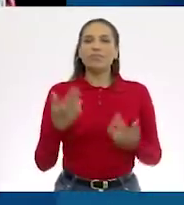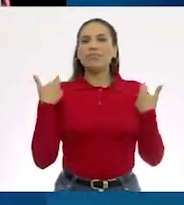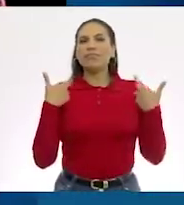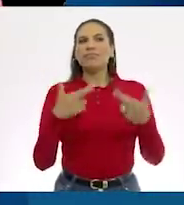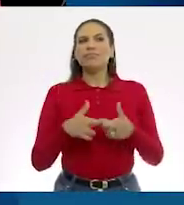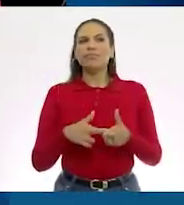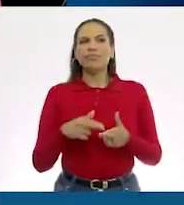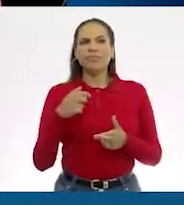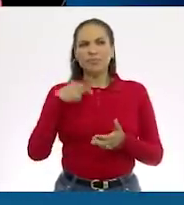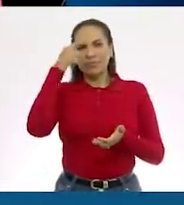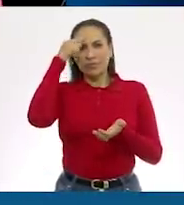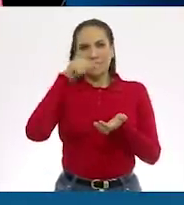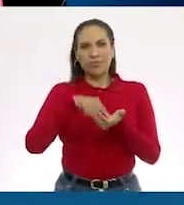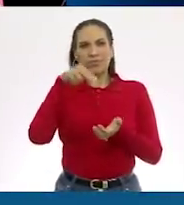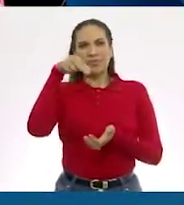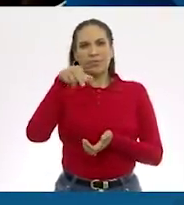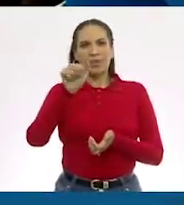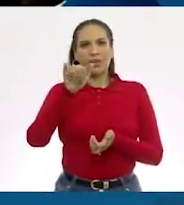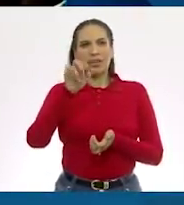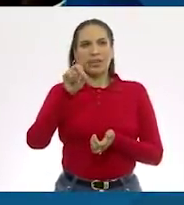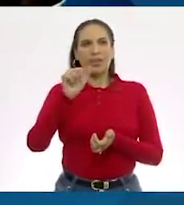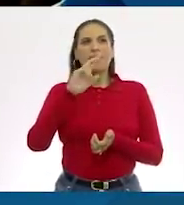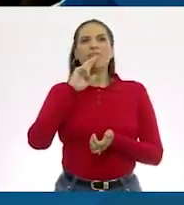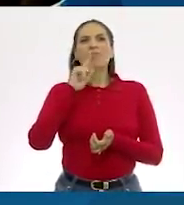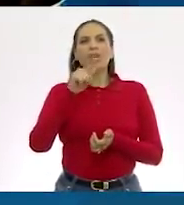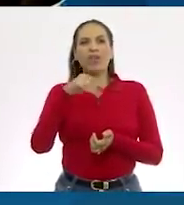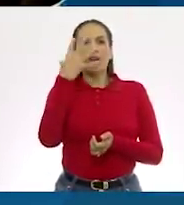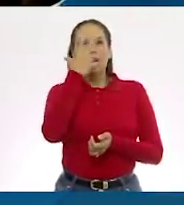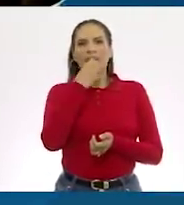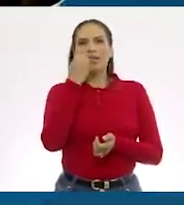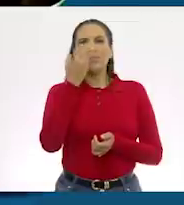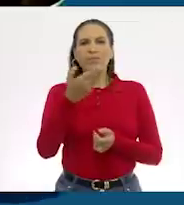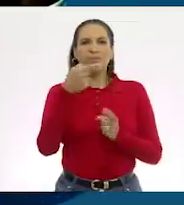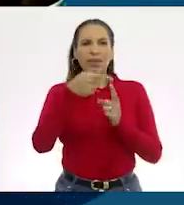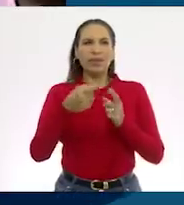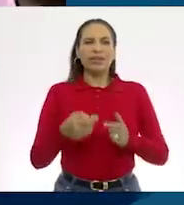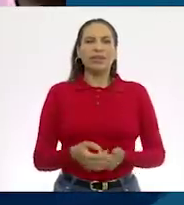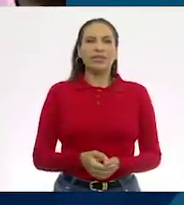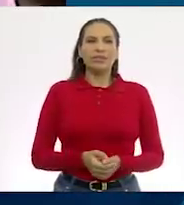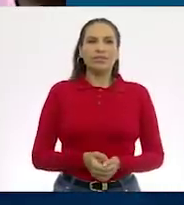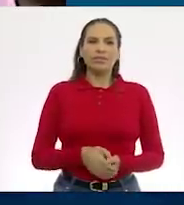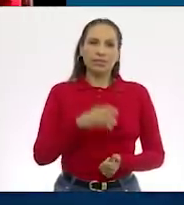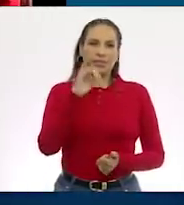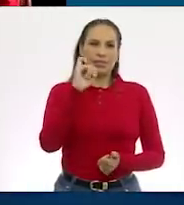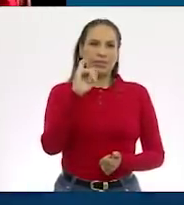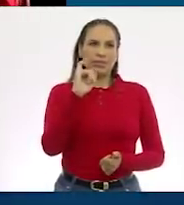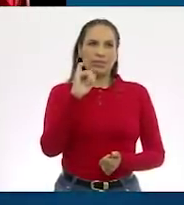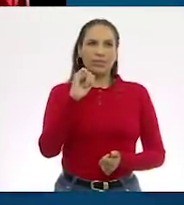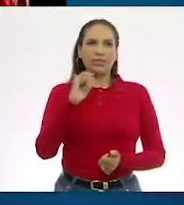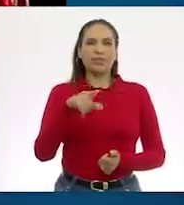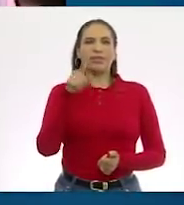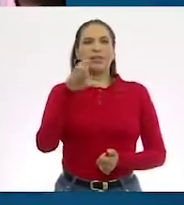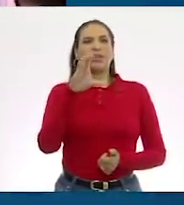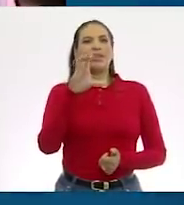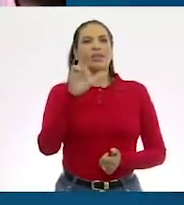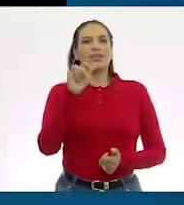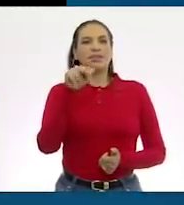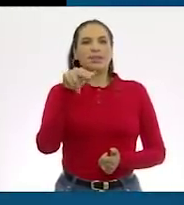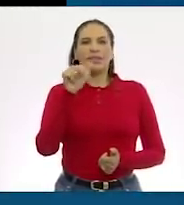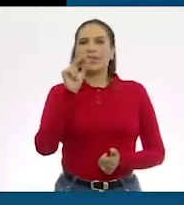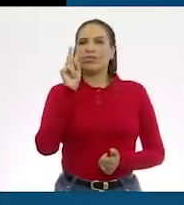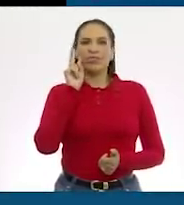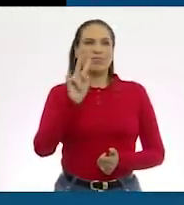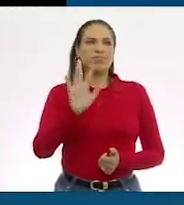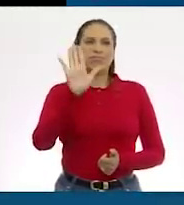Maestra, yo creo que a nadie le queda mejor el papel de Bella. Sí, Cristina no